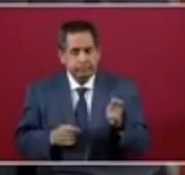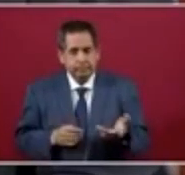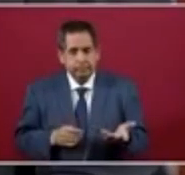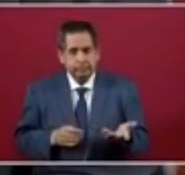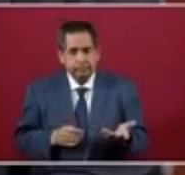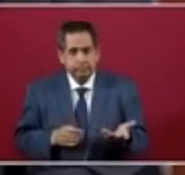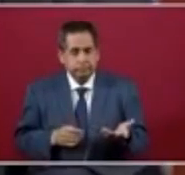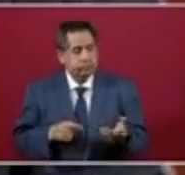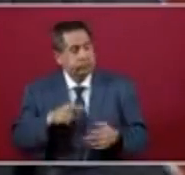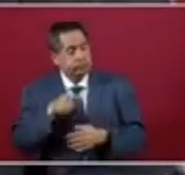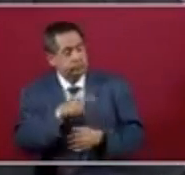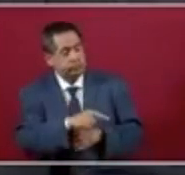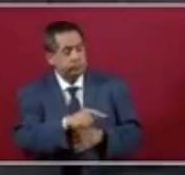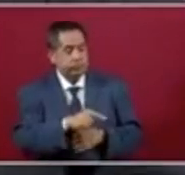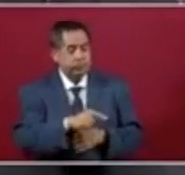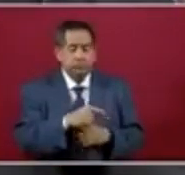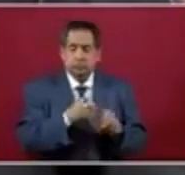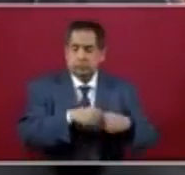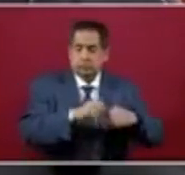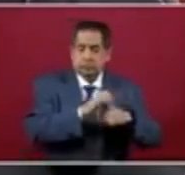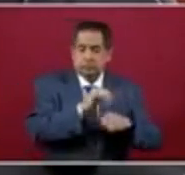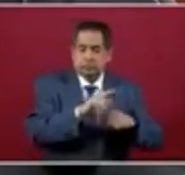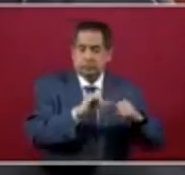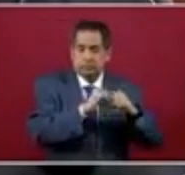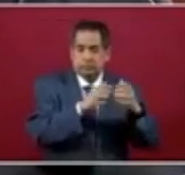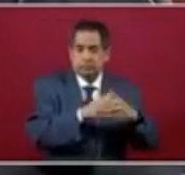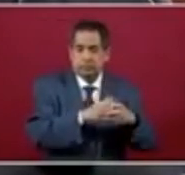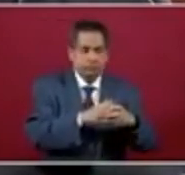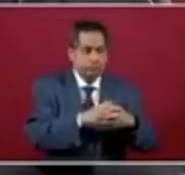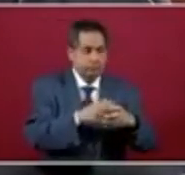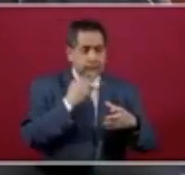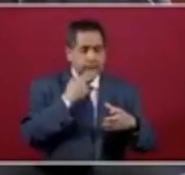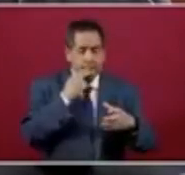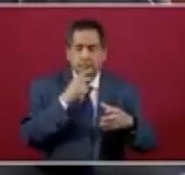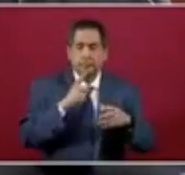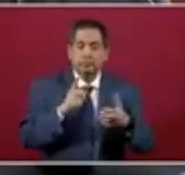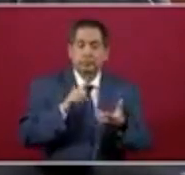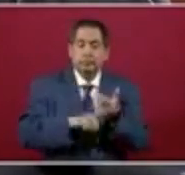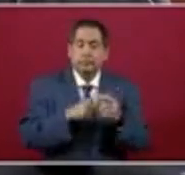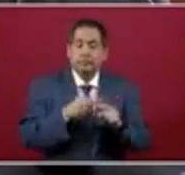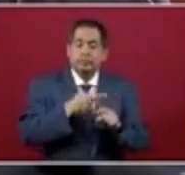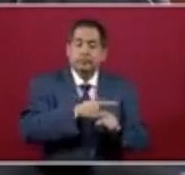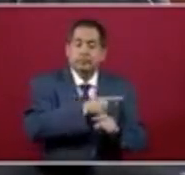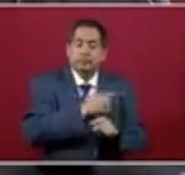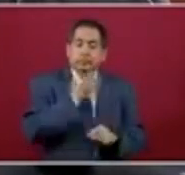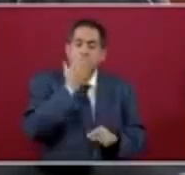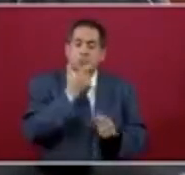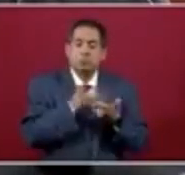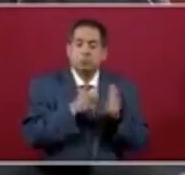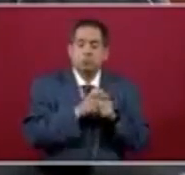es un instrumento de los conservadores